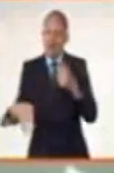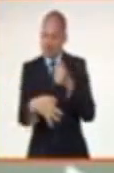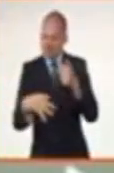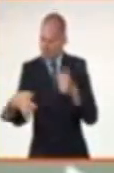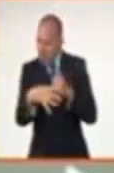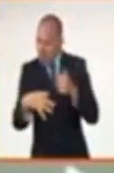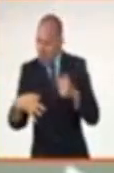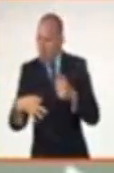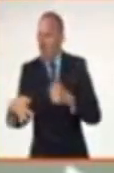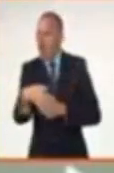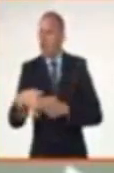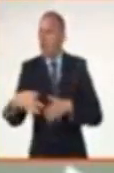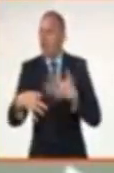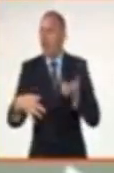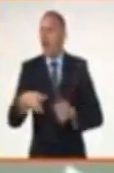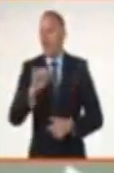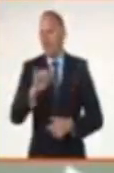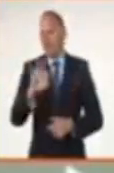el